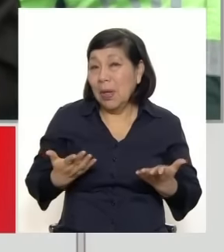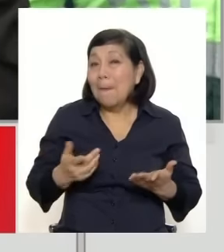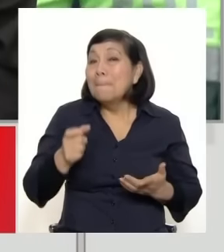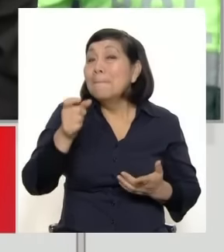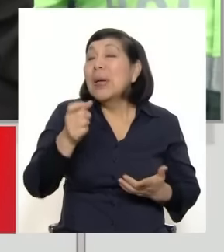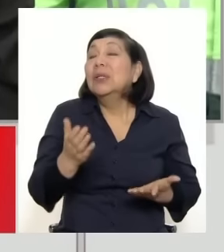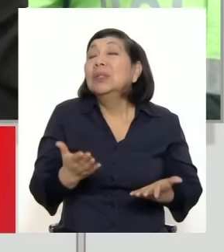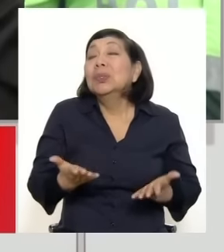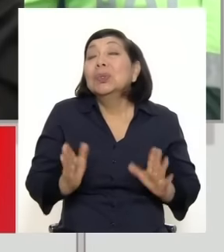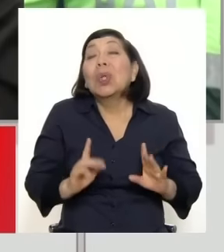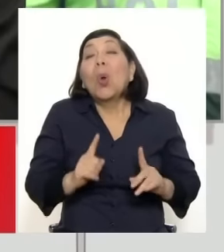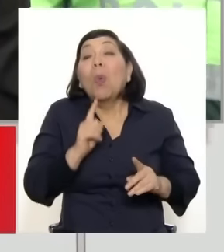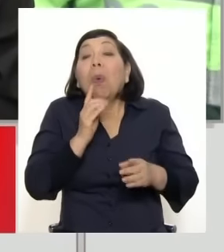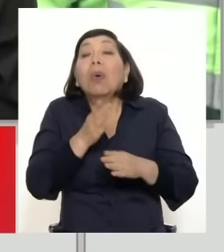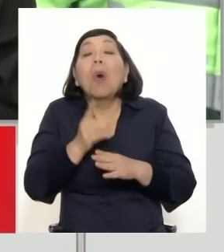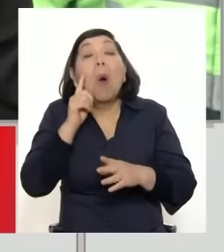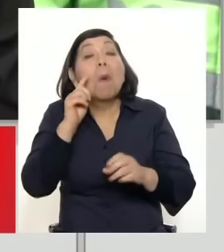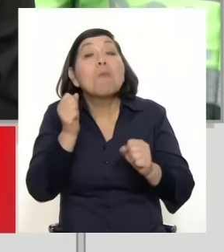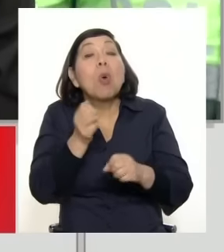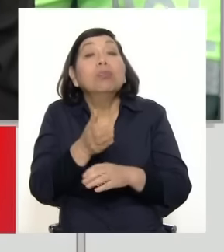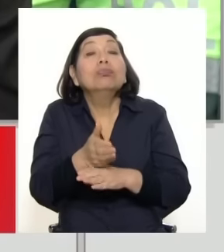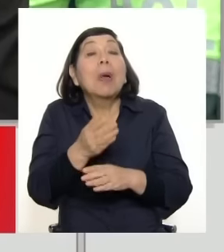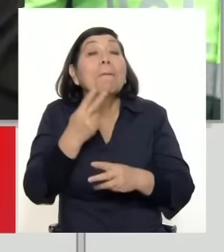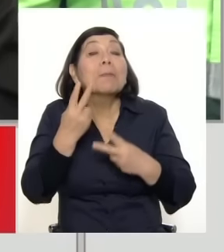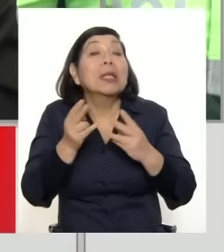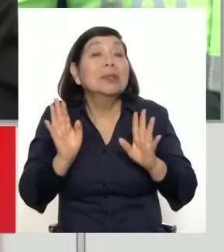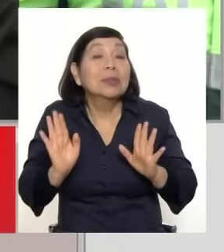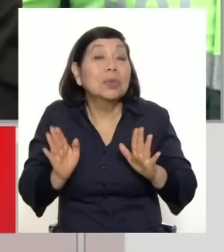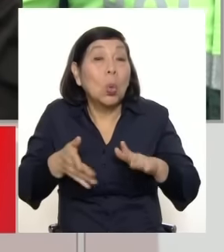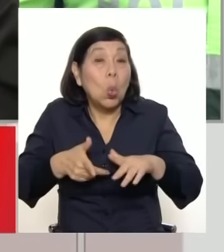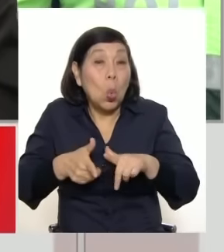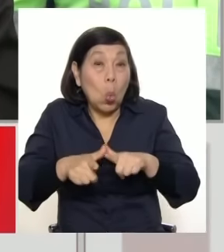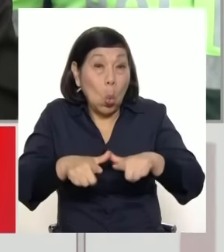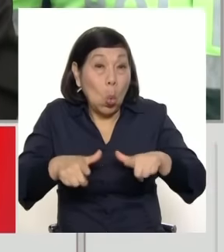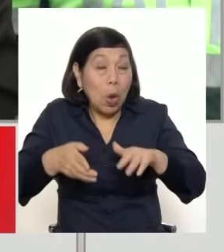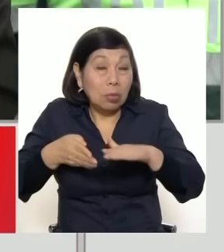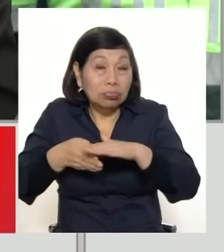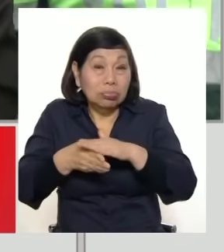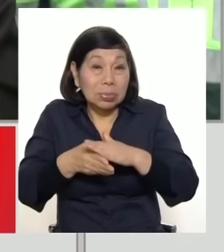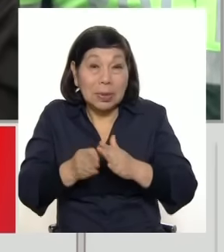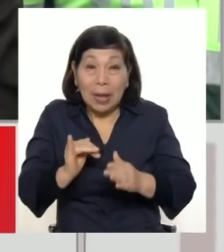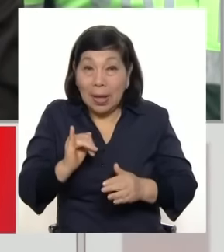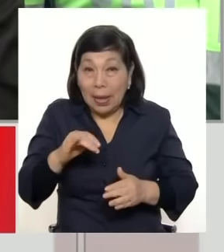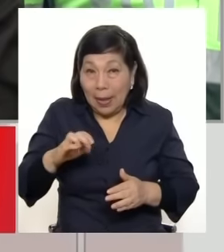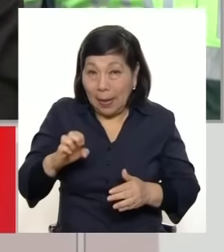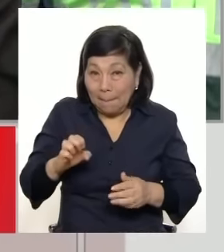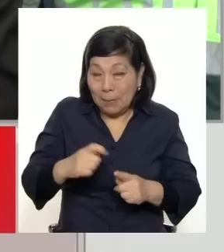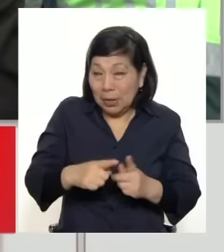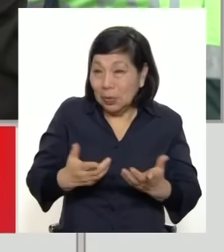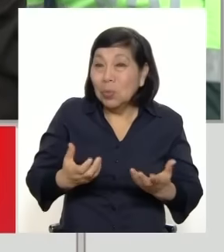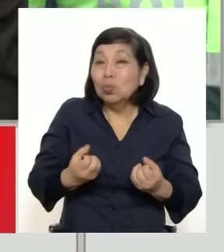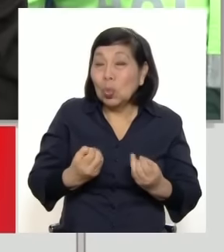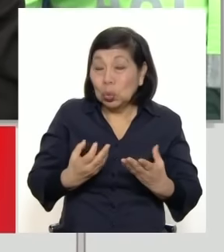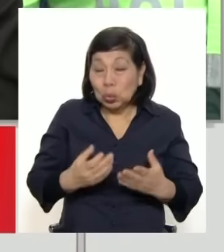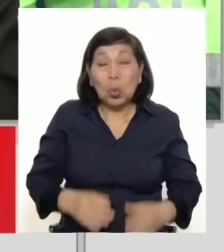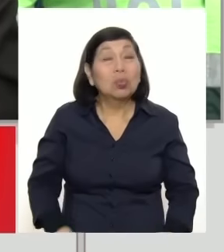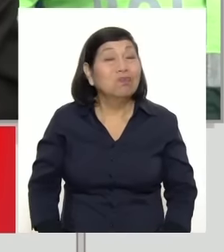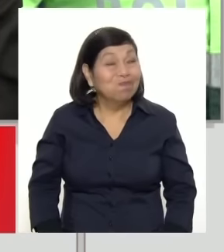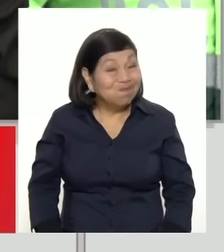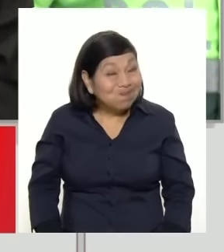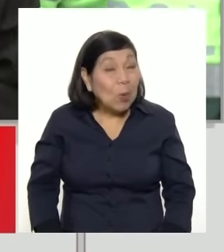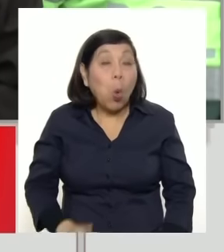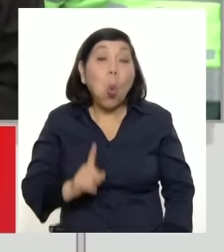aquellas personas que van el día de visitas a los establecimientos penitenciarios y en muchos casos